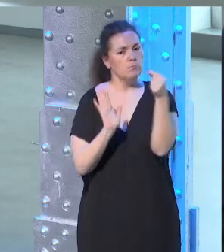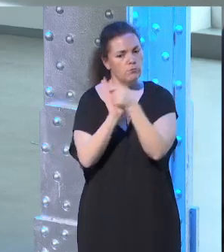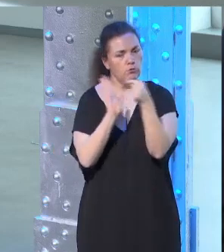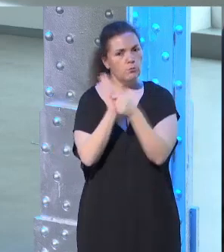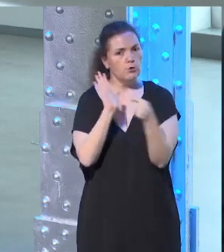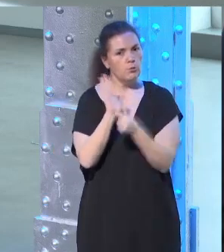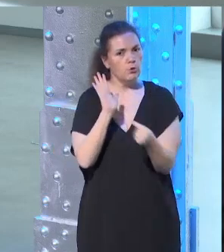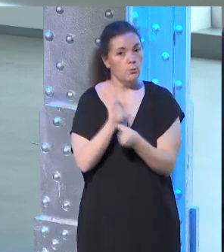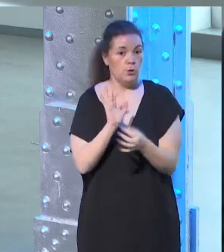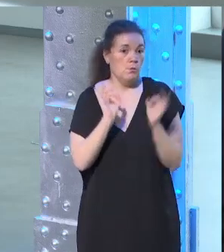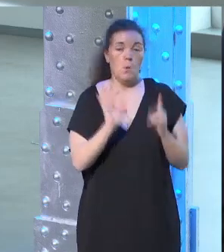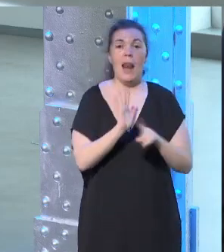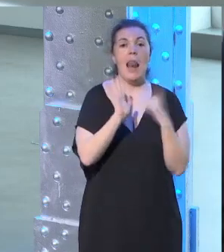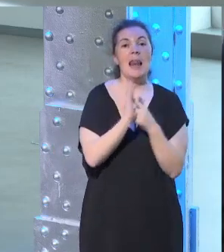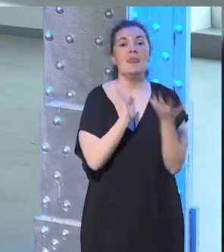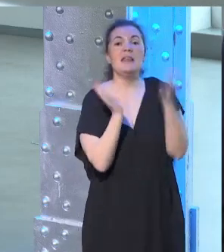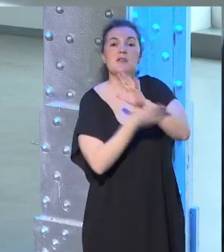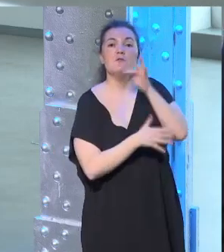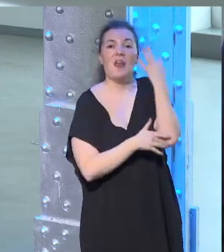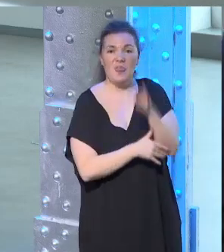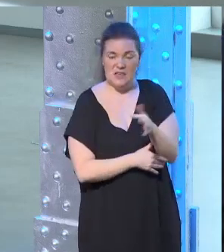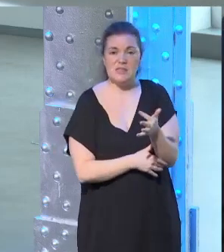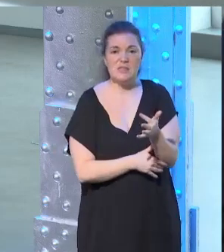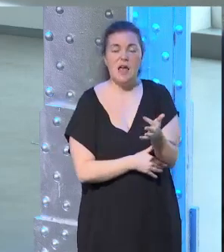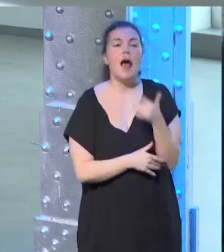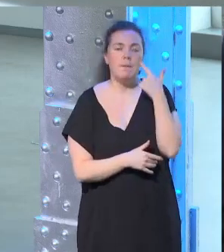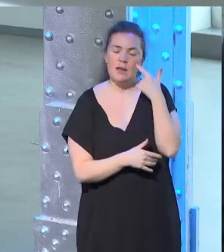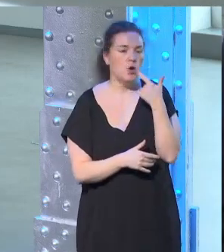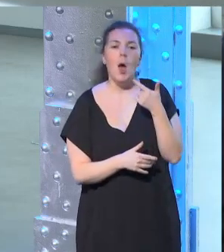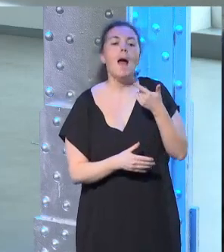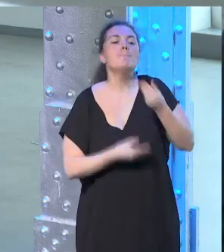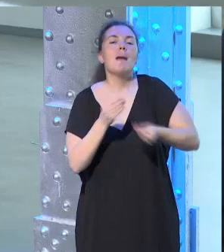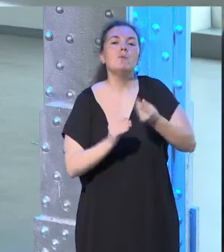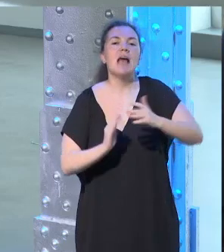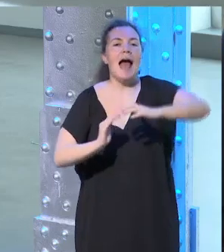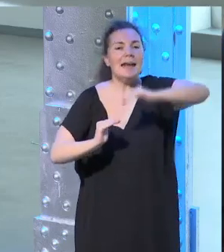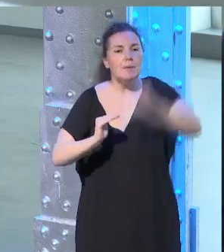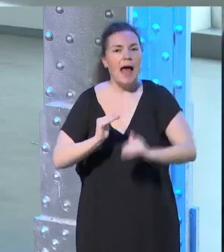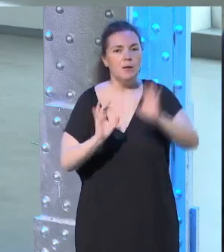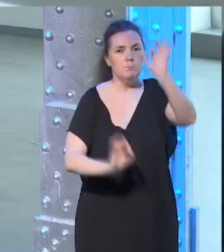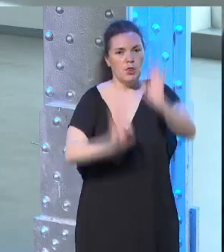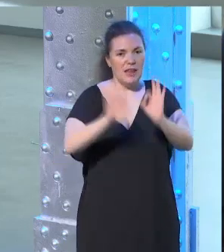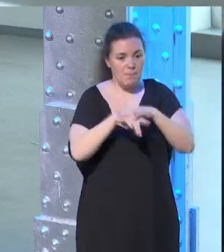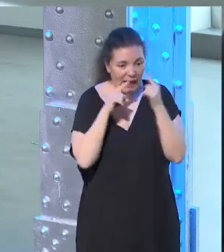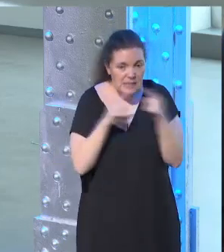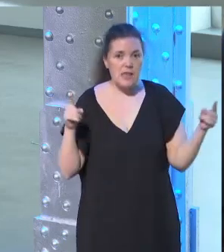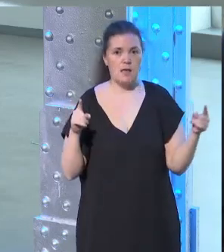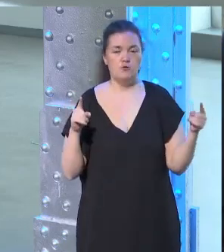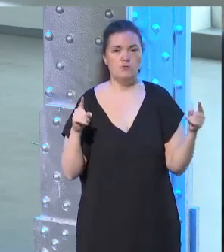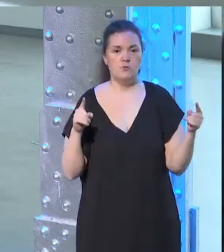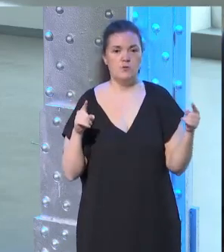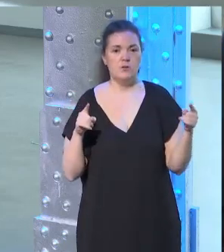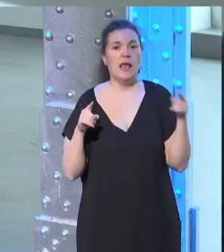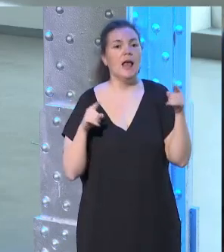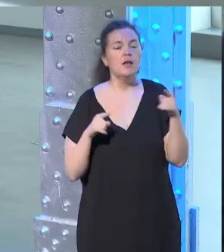concreción, como hace la ley de transición francesa: no, vamos a rebajar este tanto por ciento para este año, y esto lo